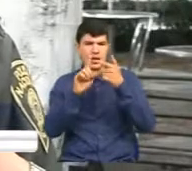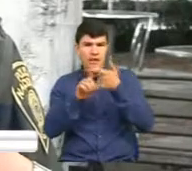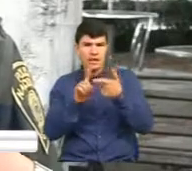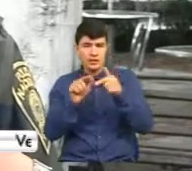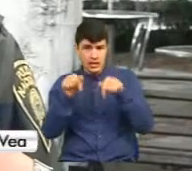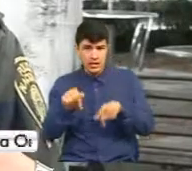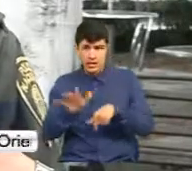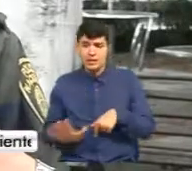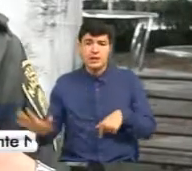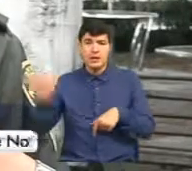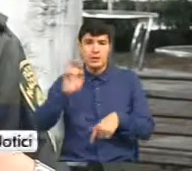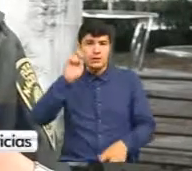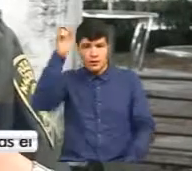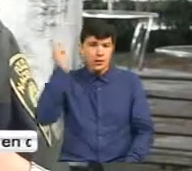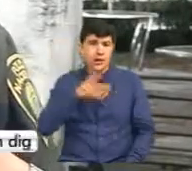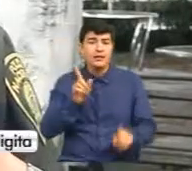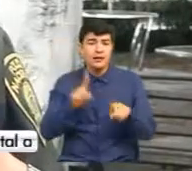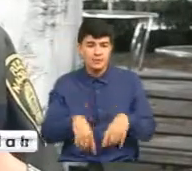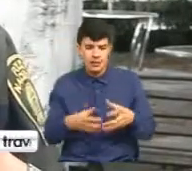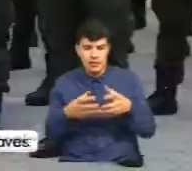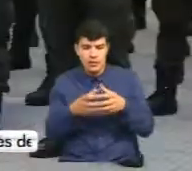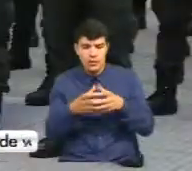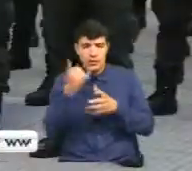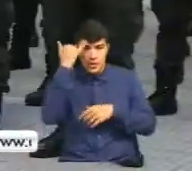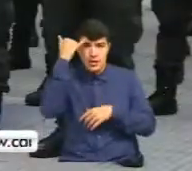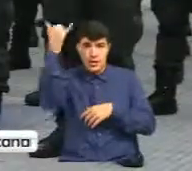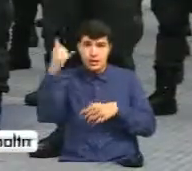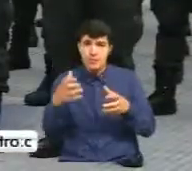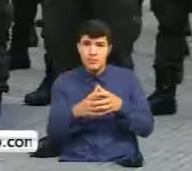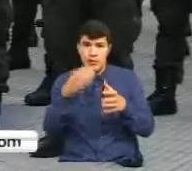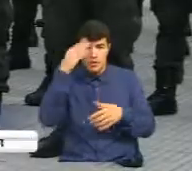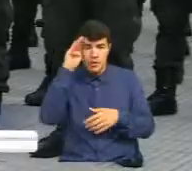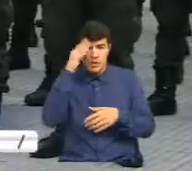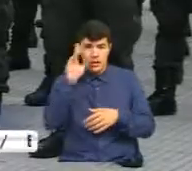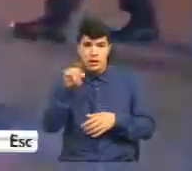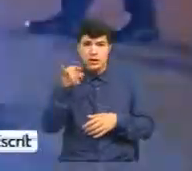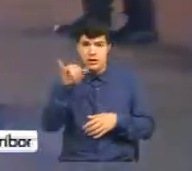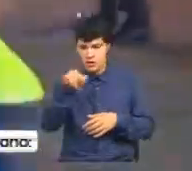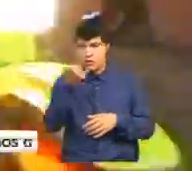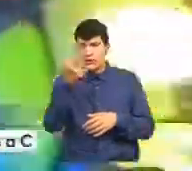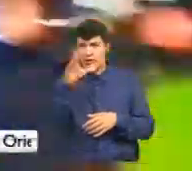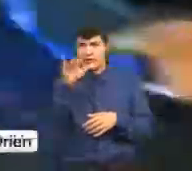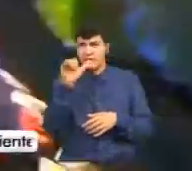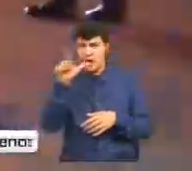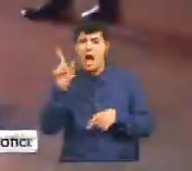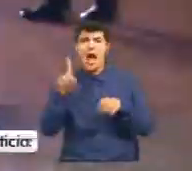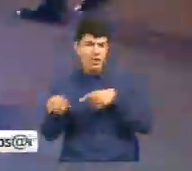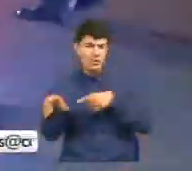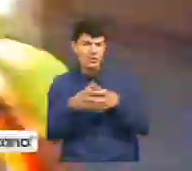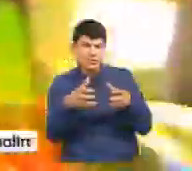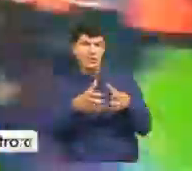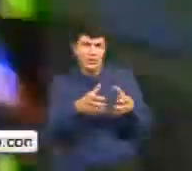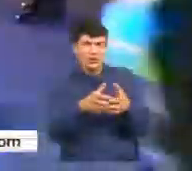del departamento. También tenemos un grupo de inteligencia y de policía judicial, sobre todo aquellas personas que acostumbran en estas épocas del